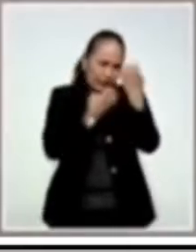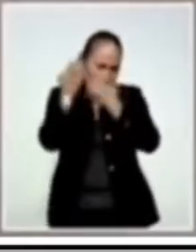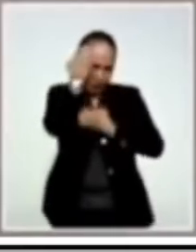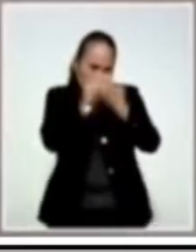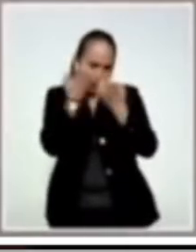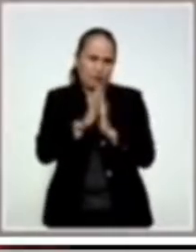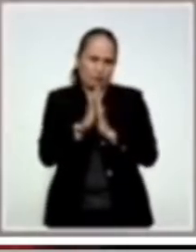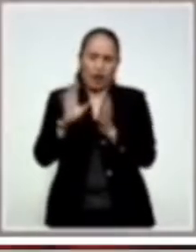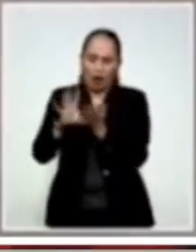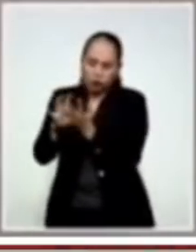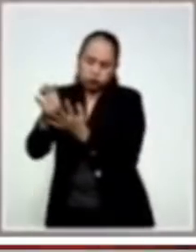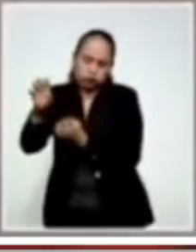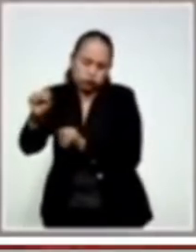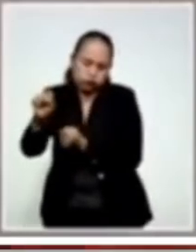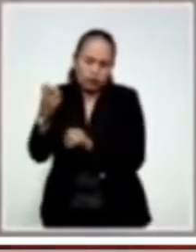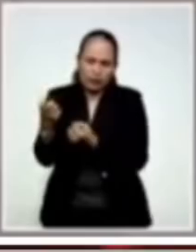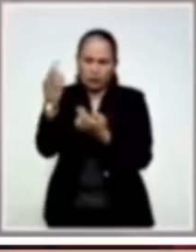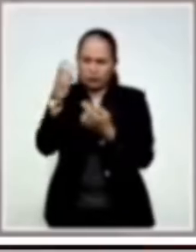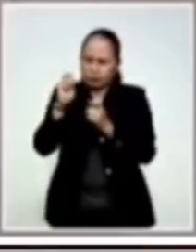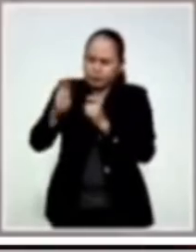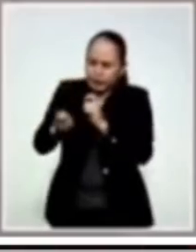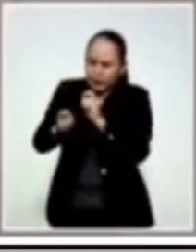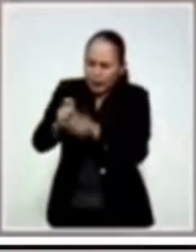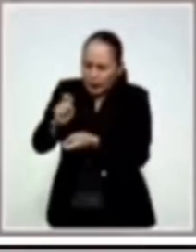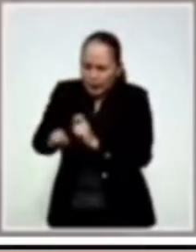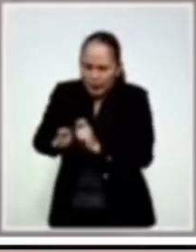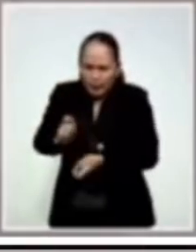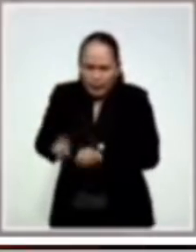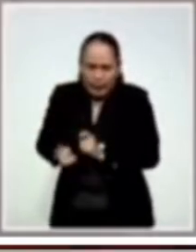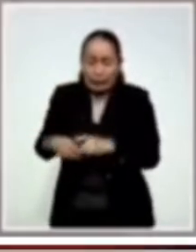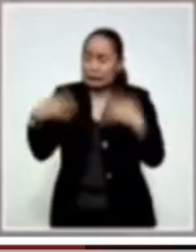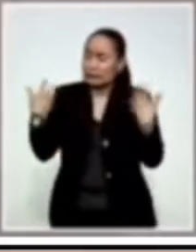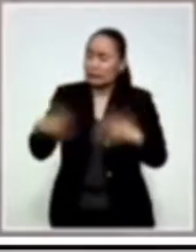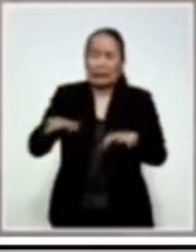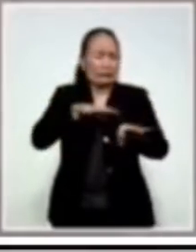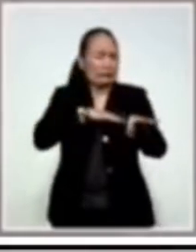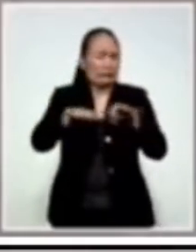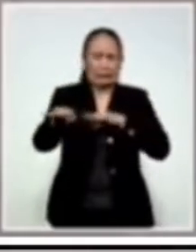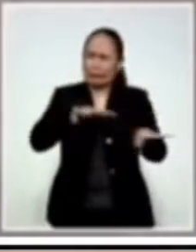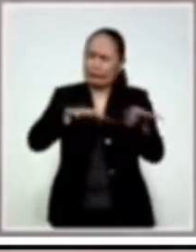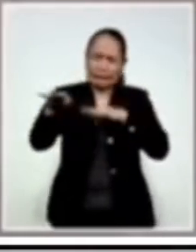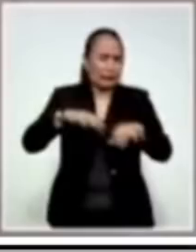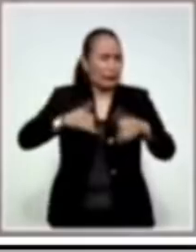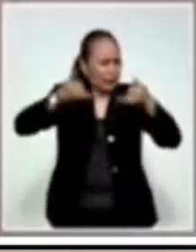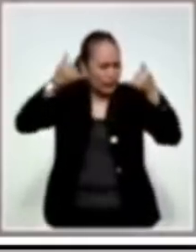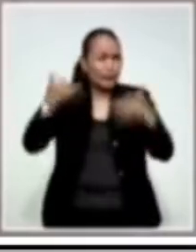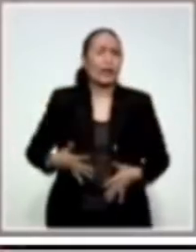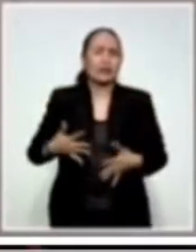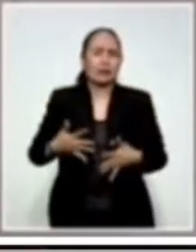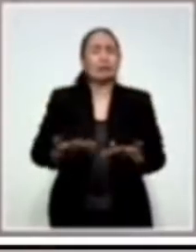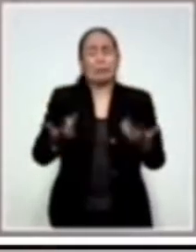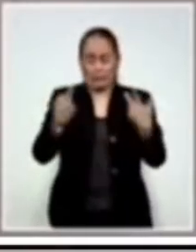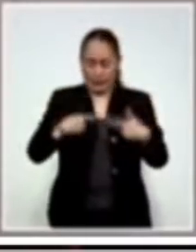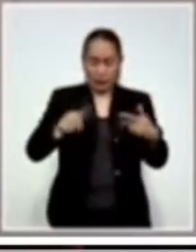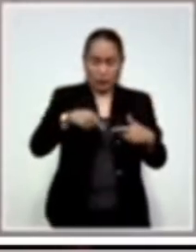de las constituciones, la interpretación constitucional es una de las labores más complejas de la labor de un